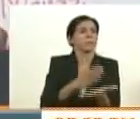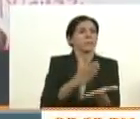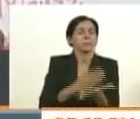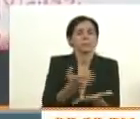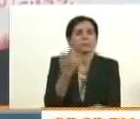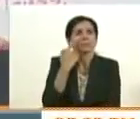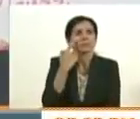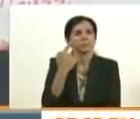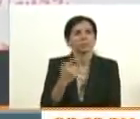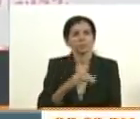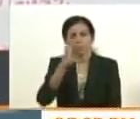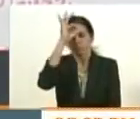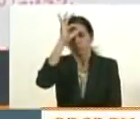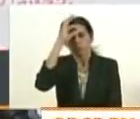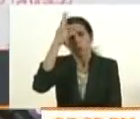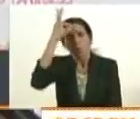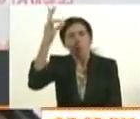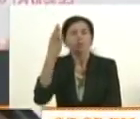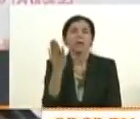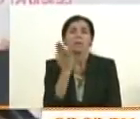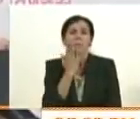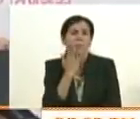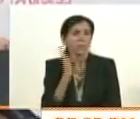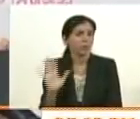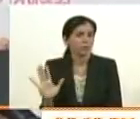no sé si soy la única representante.